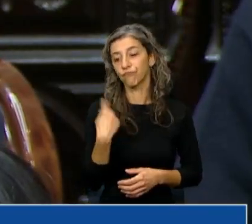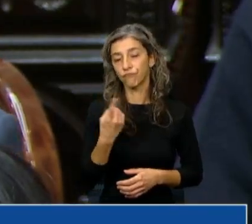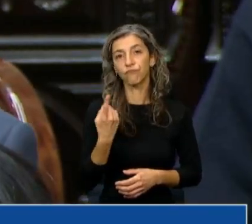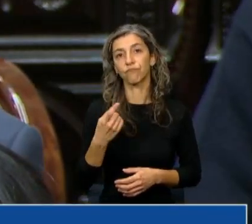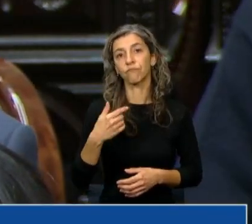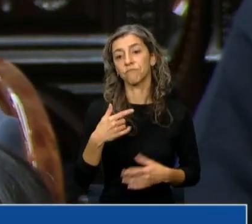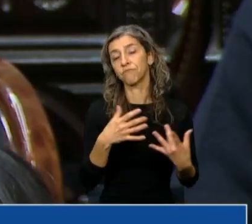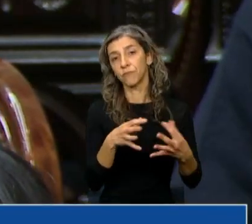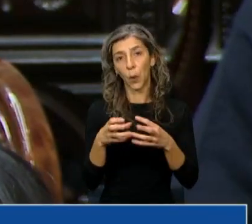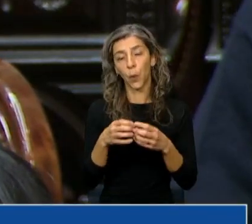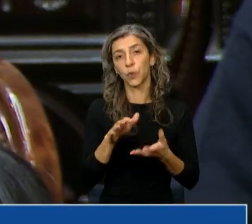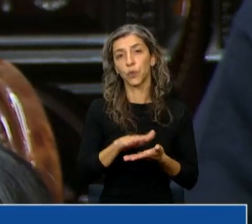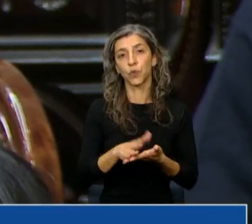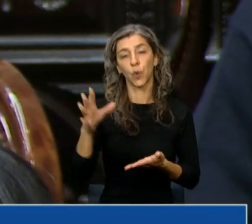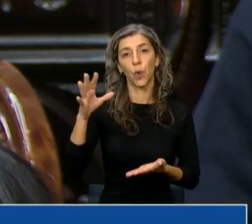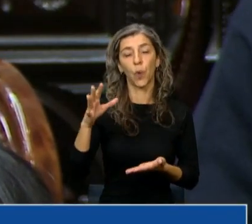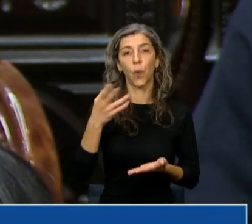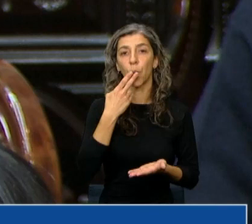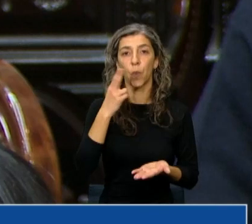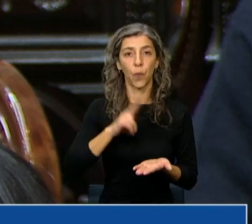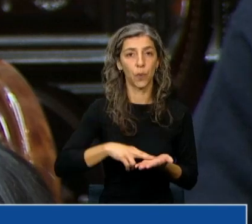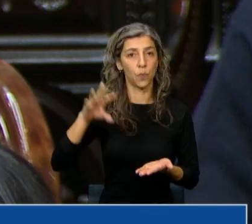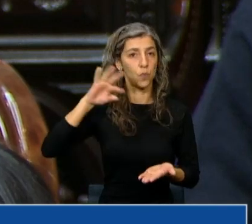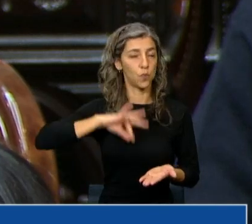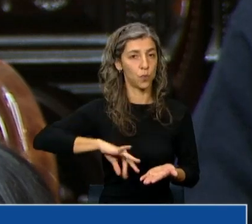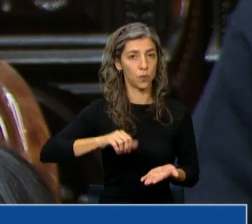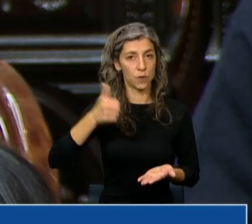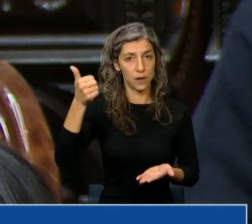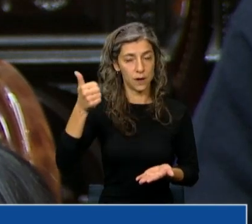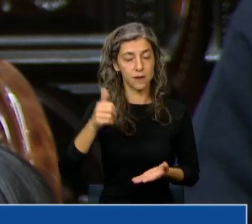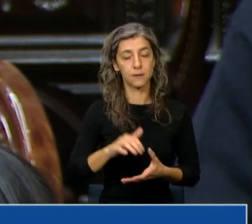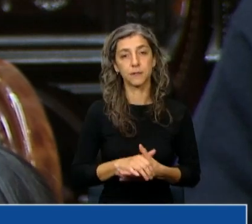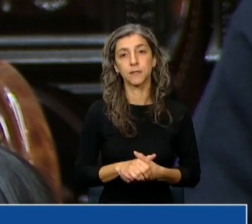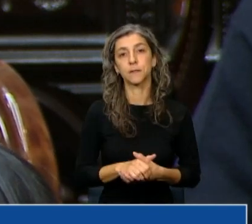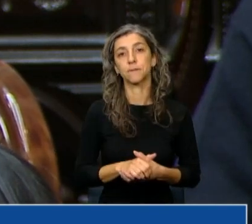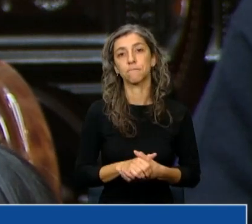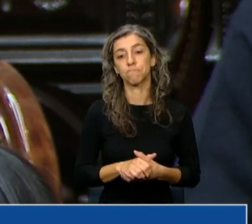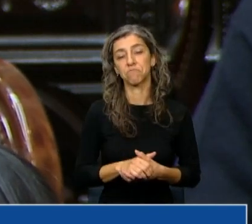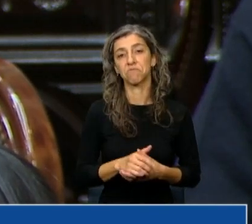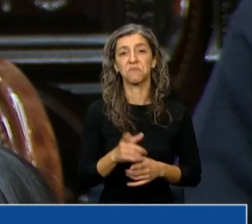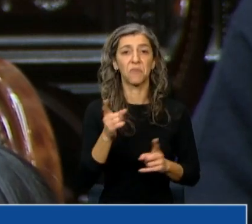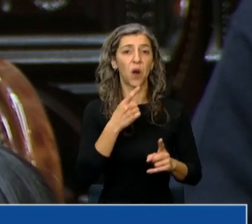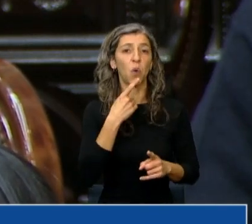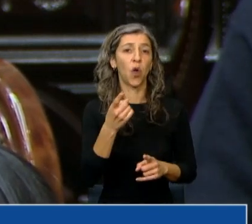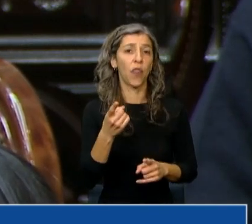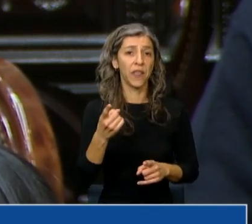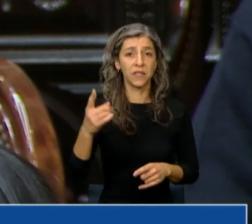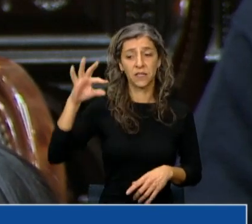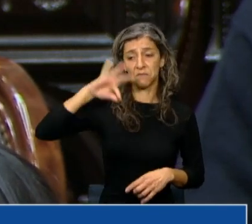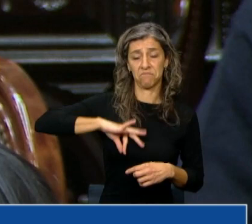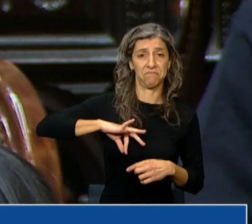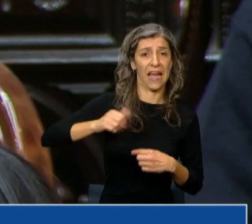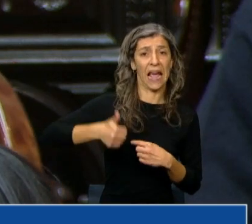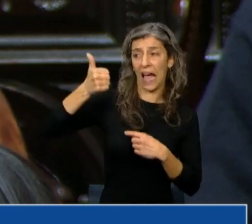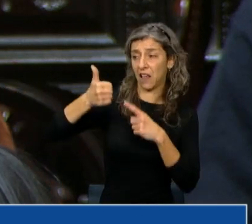debatir el tema del impuesto a las ganancias sobre la cuarta categoría, mal denominado impuesto a las ganancias porque es un impuesto al salario. En